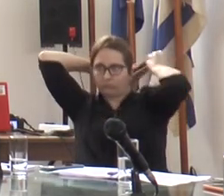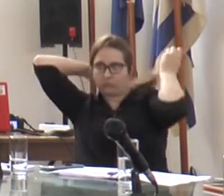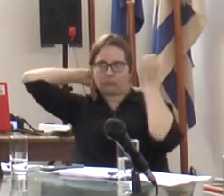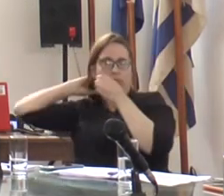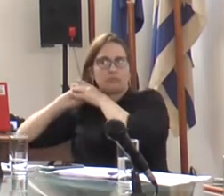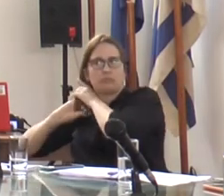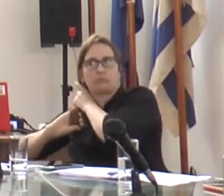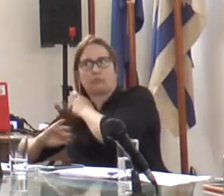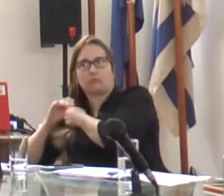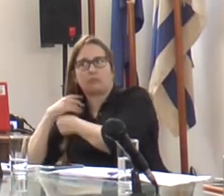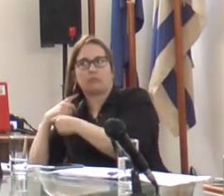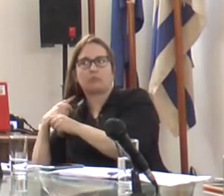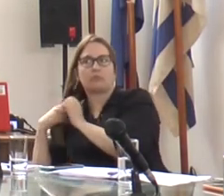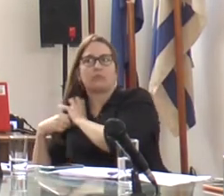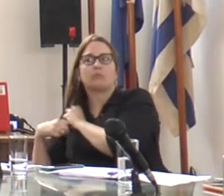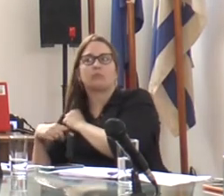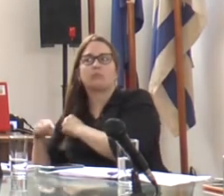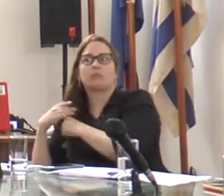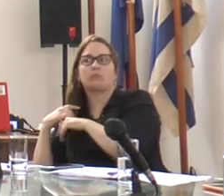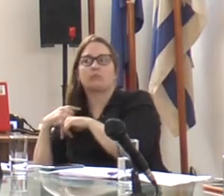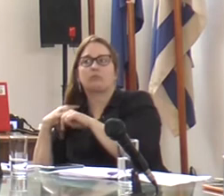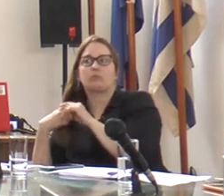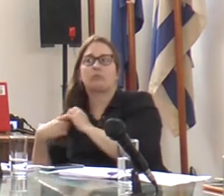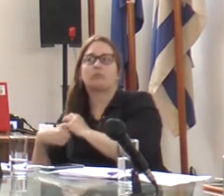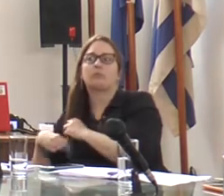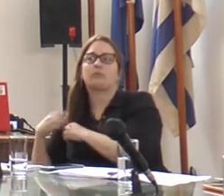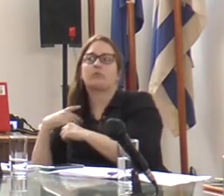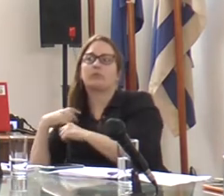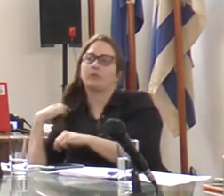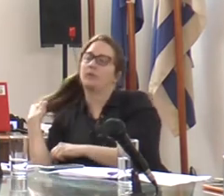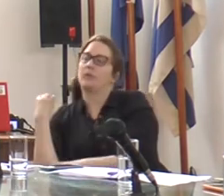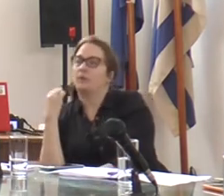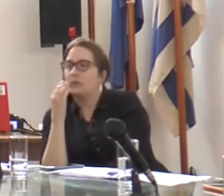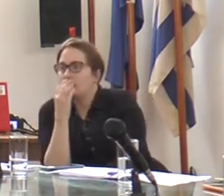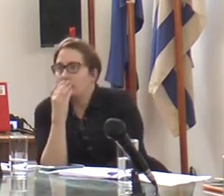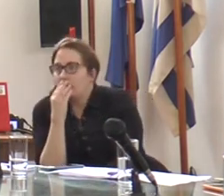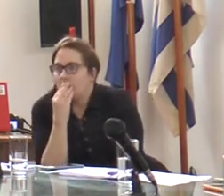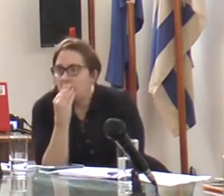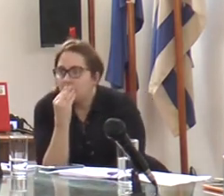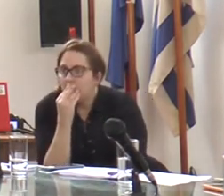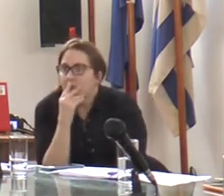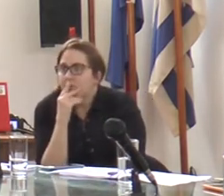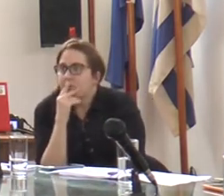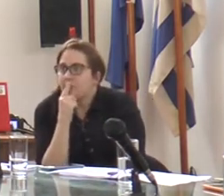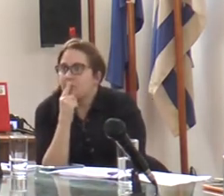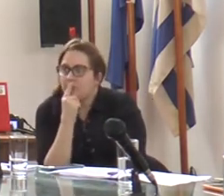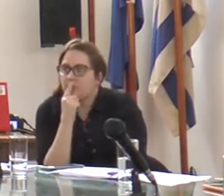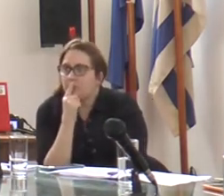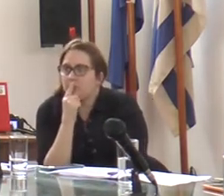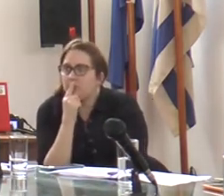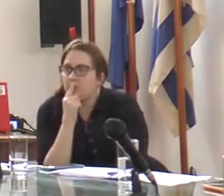todavía quedan algunos servicios por trabajarlo y garantizarle a las personas el acceso a la